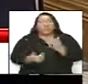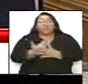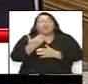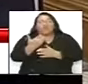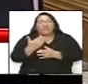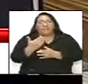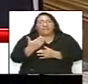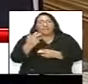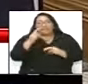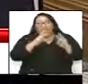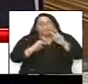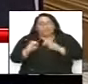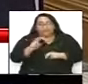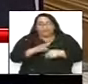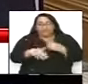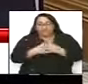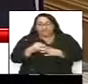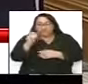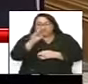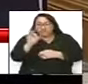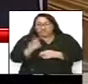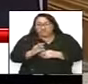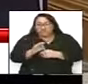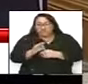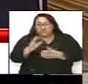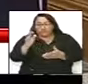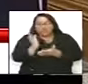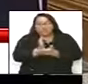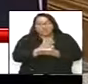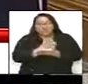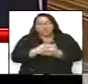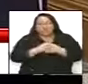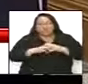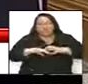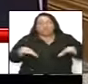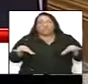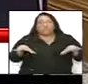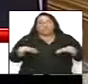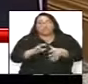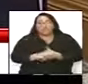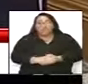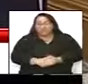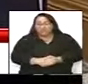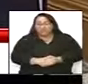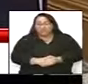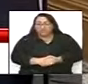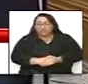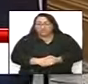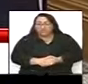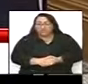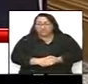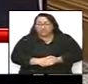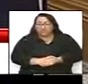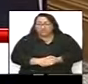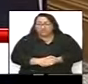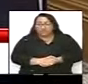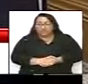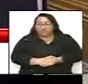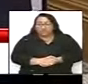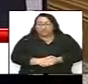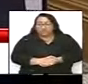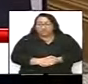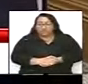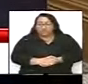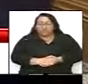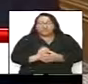nueva evaluación y los porcentajes que corresponden a cada una de las agrupaciones que se están creando. Lo